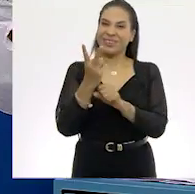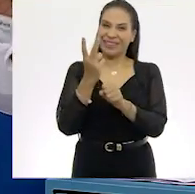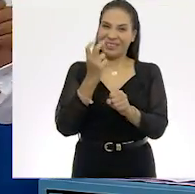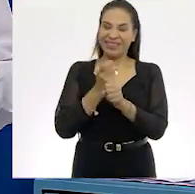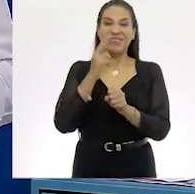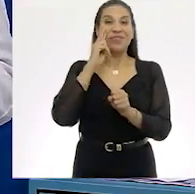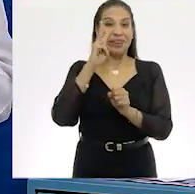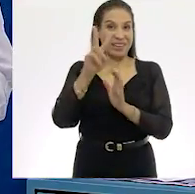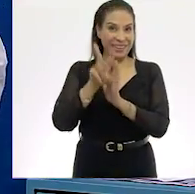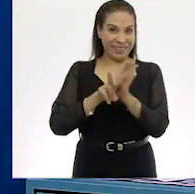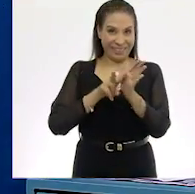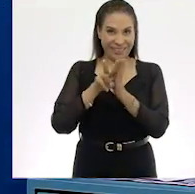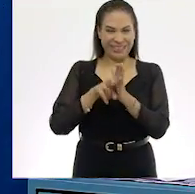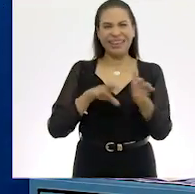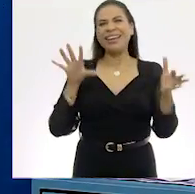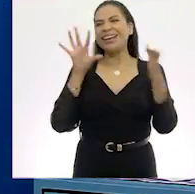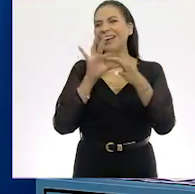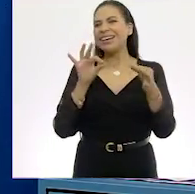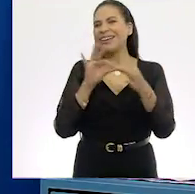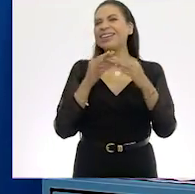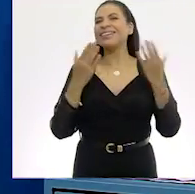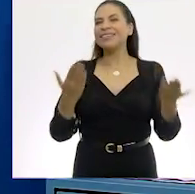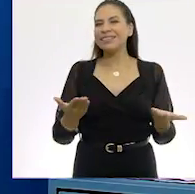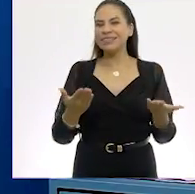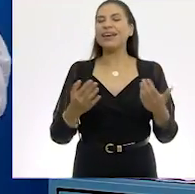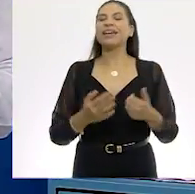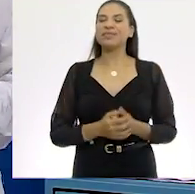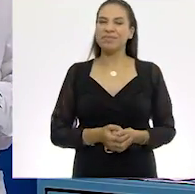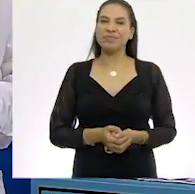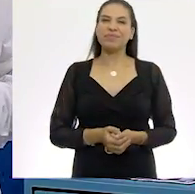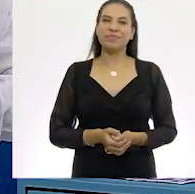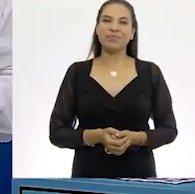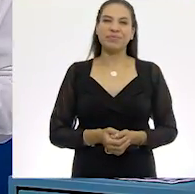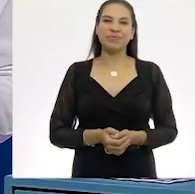a ver un video que nos habla sobre las